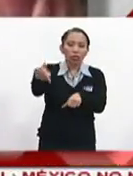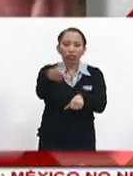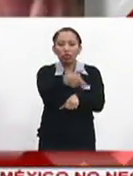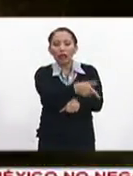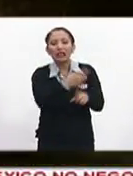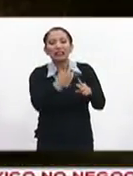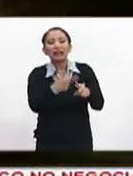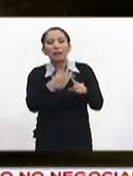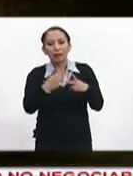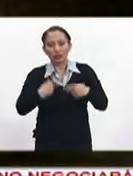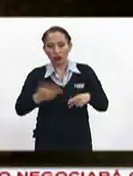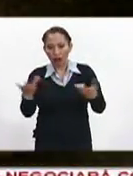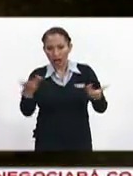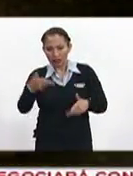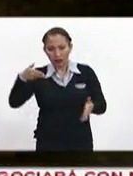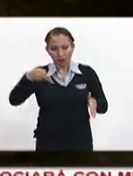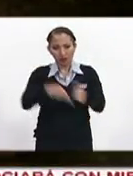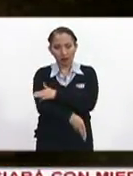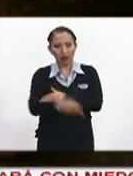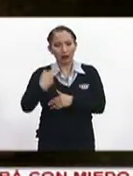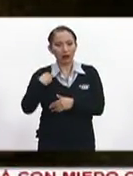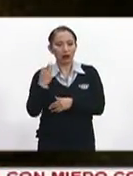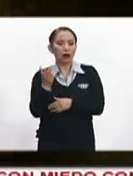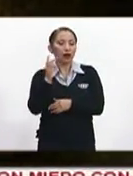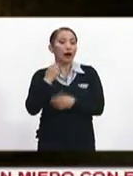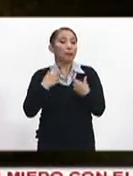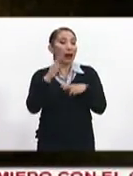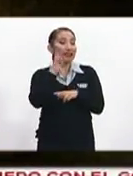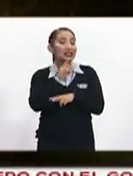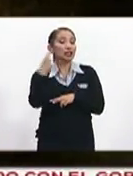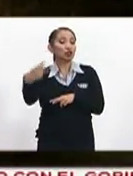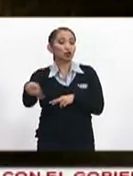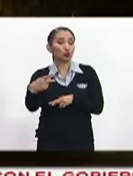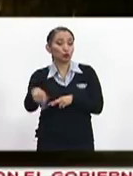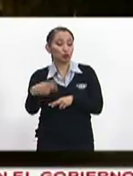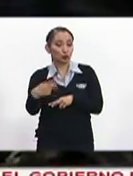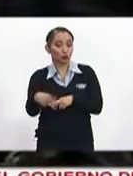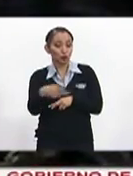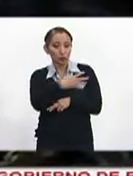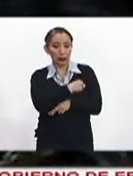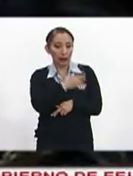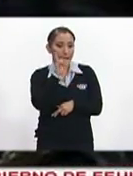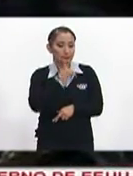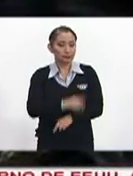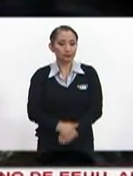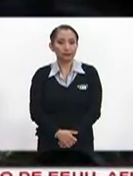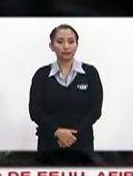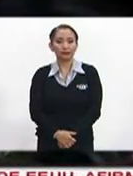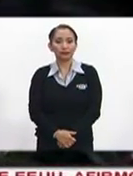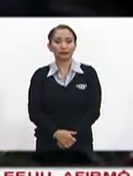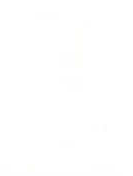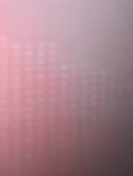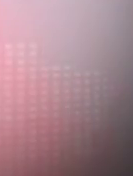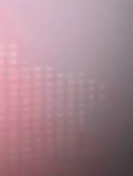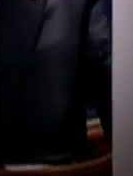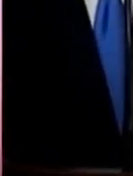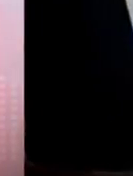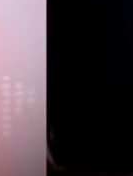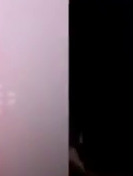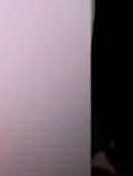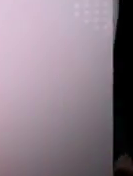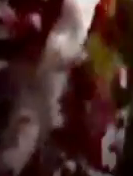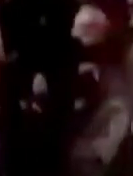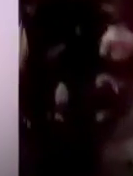identificar al posible sospechoso de este feminicidio de la maestra y también de su hija.